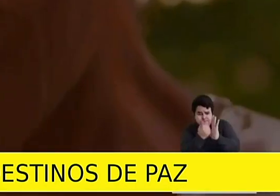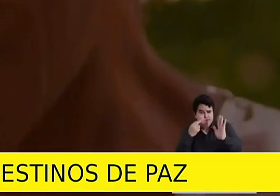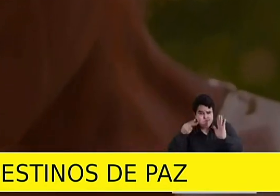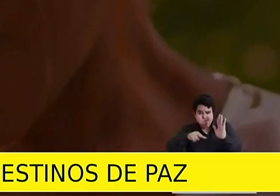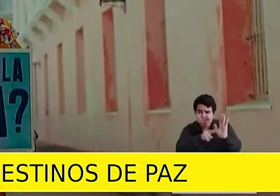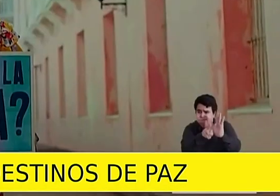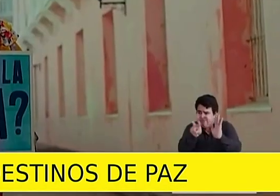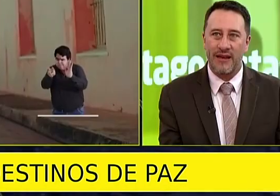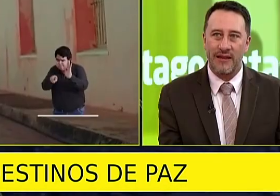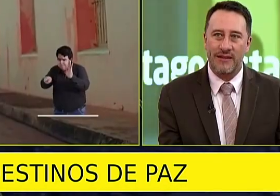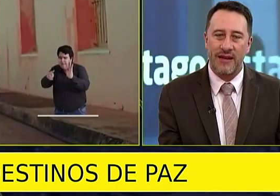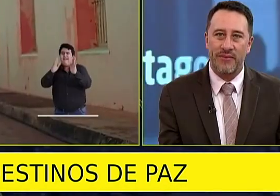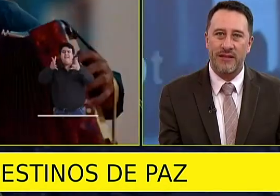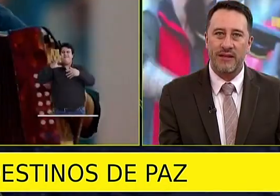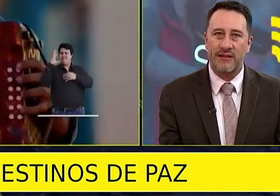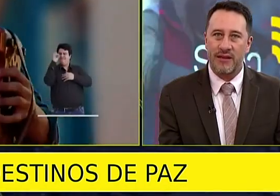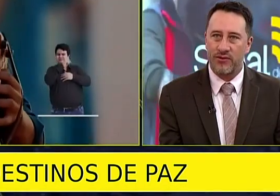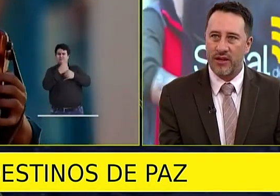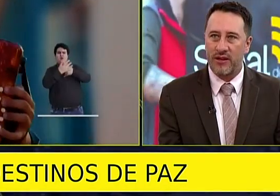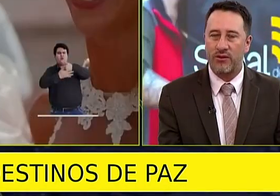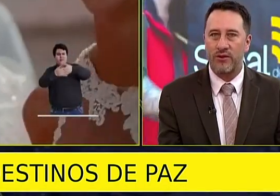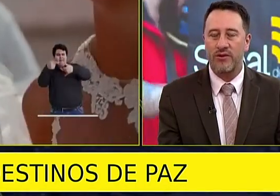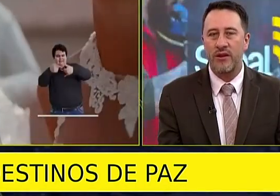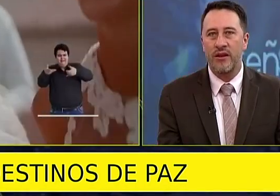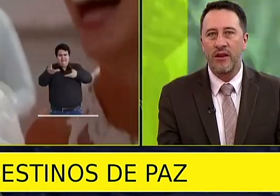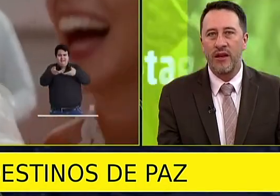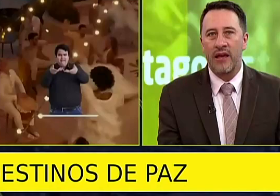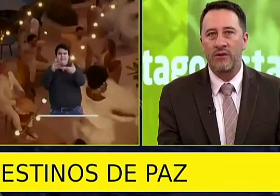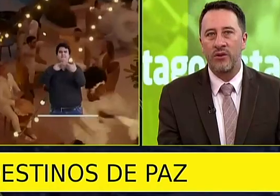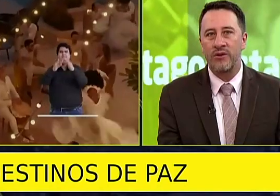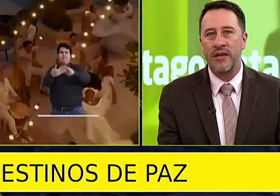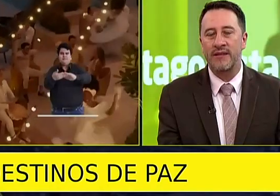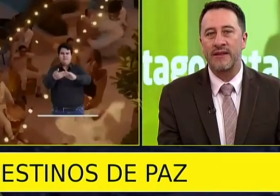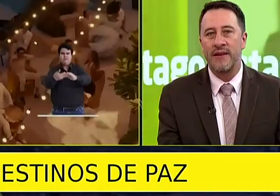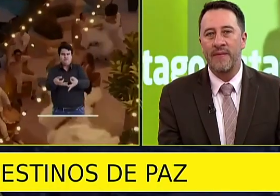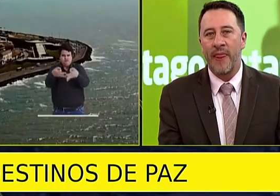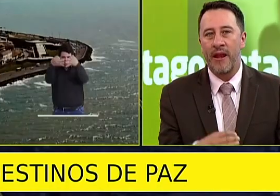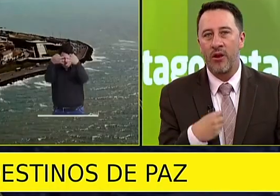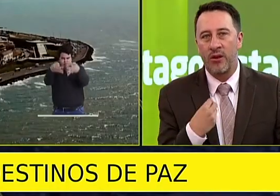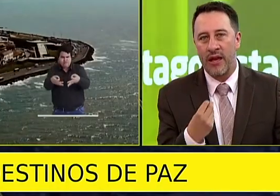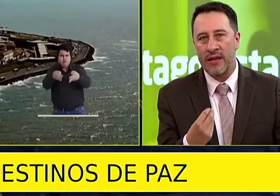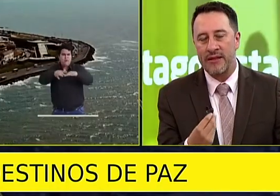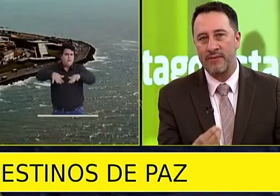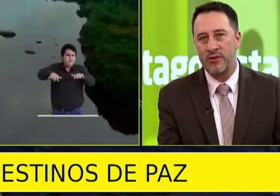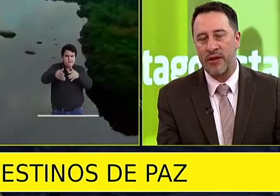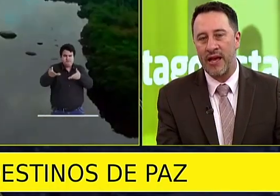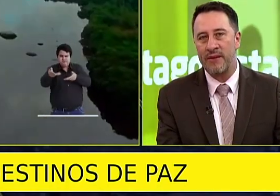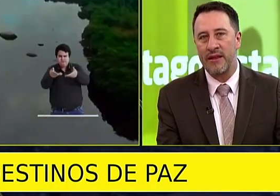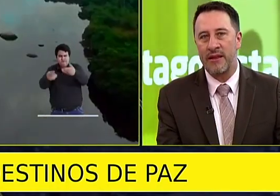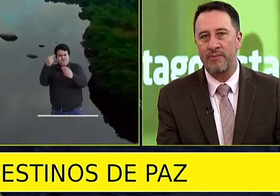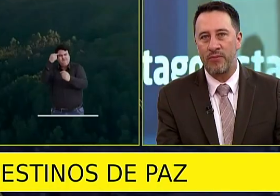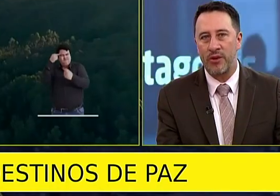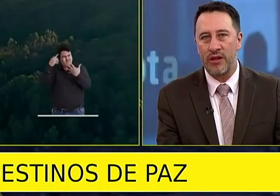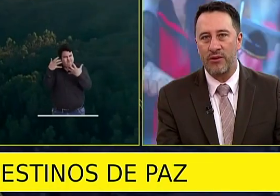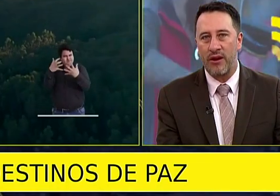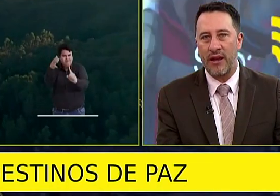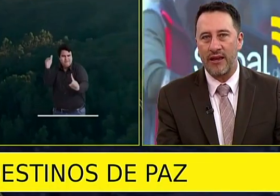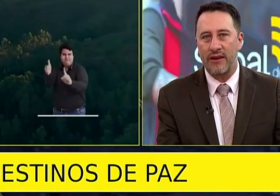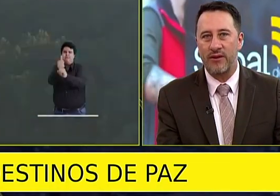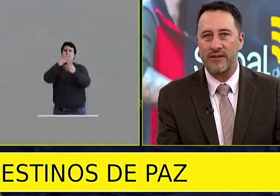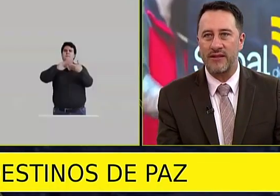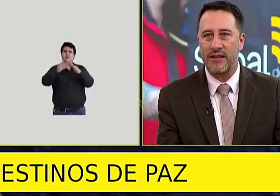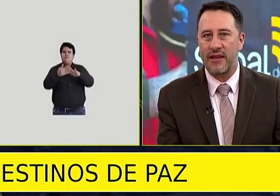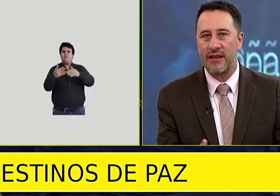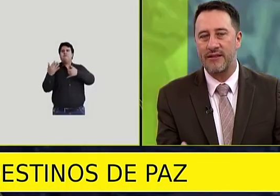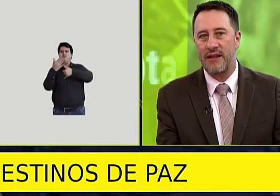sustitución de economías ilícitas que están presentes en esos territorios. Entonces, lo que estamos pues realmente proponiendo